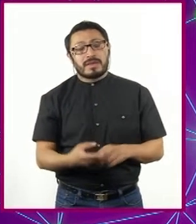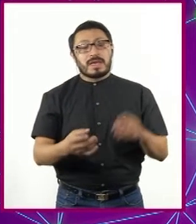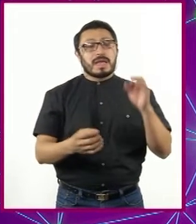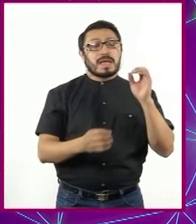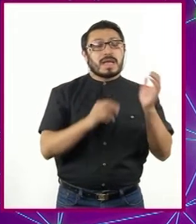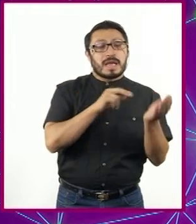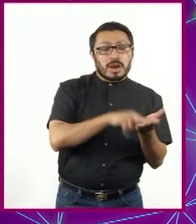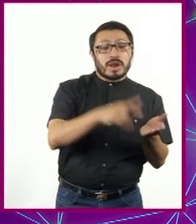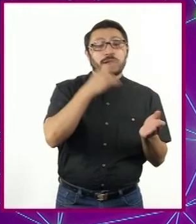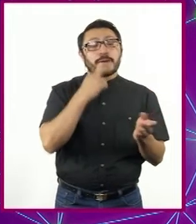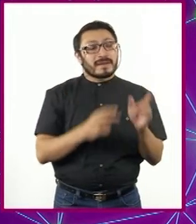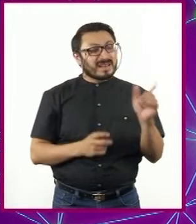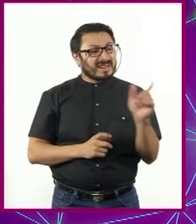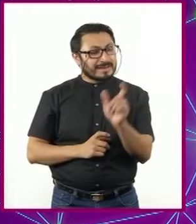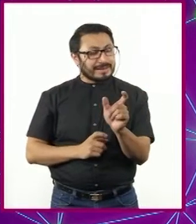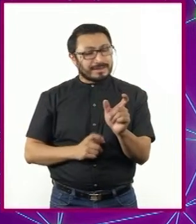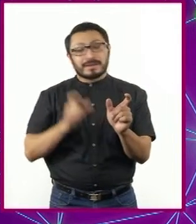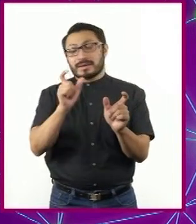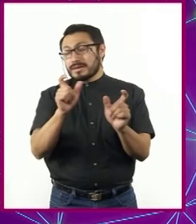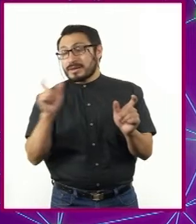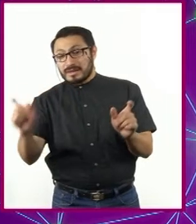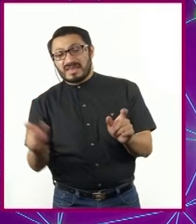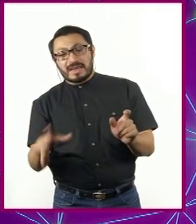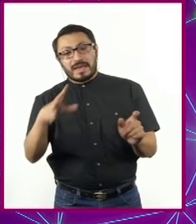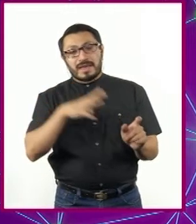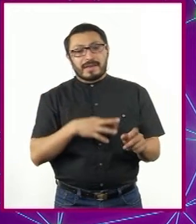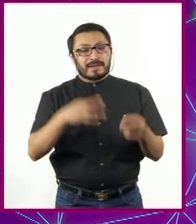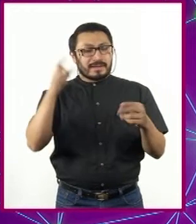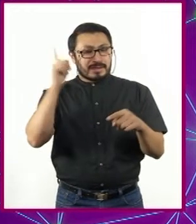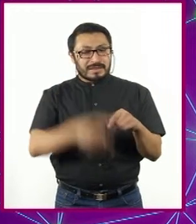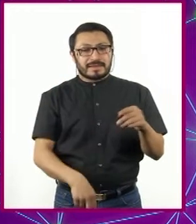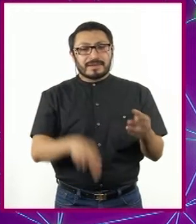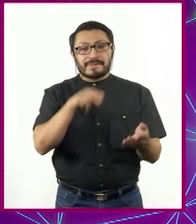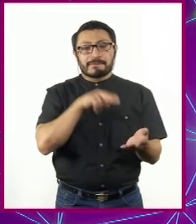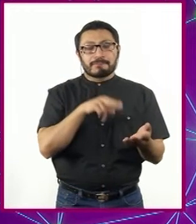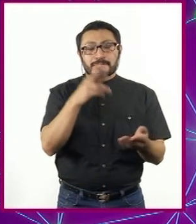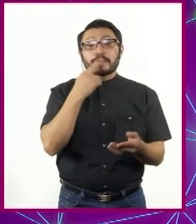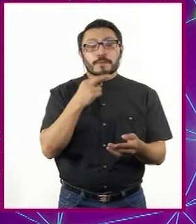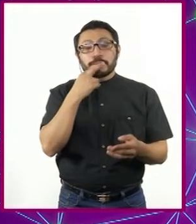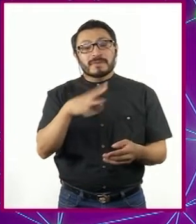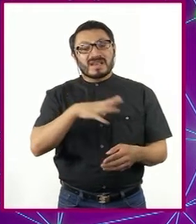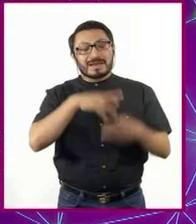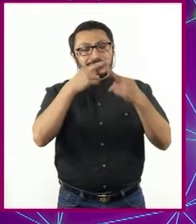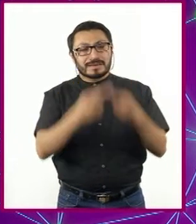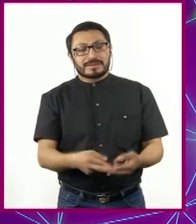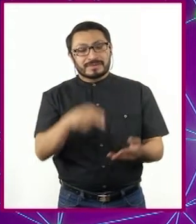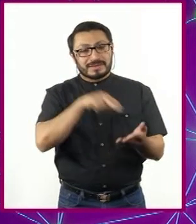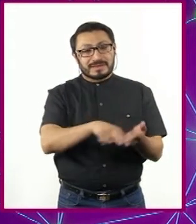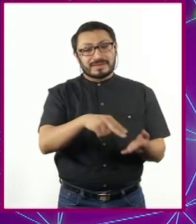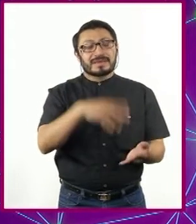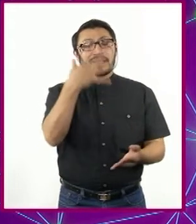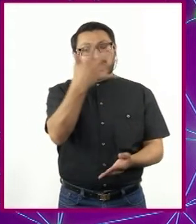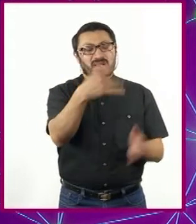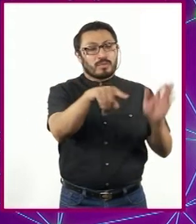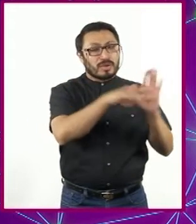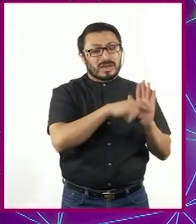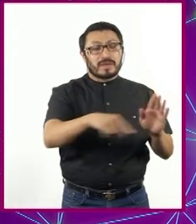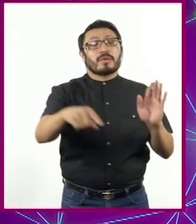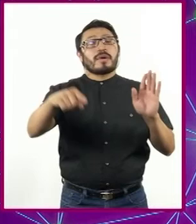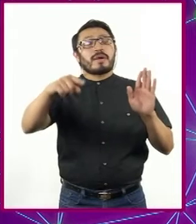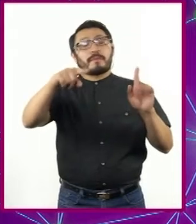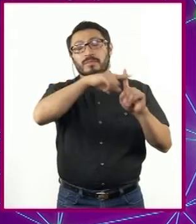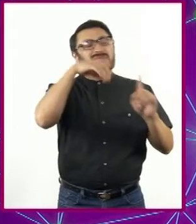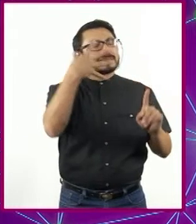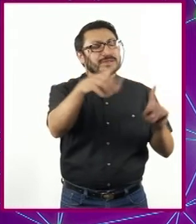quitar las 2 fichas negativas quedan 7 fichas negras, lo que significa que 5 positivo menos 2